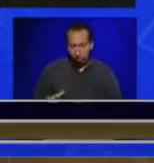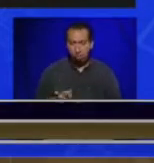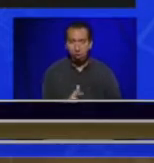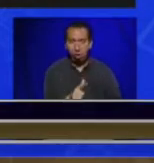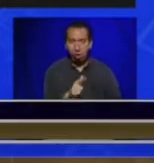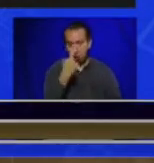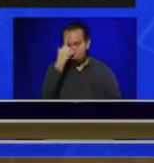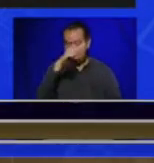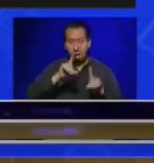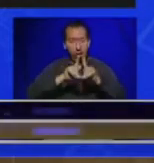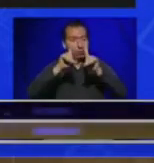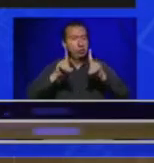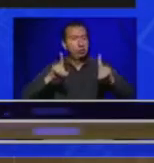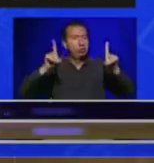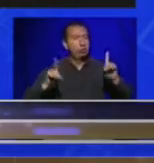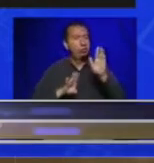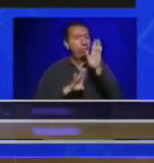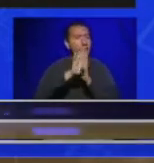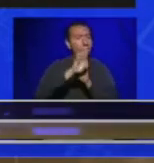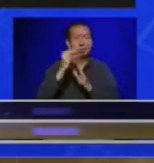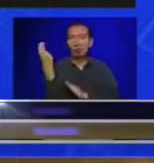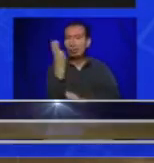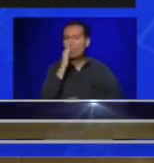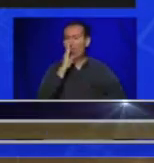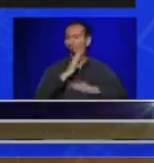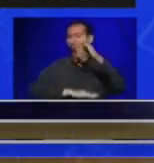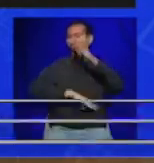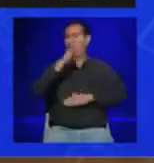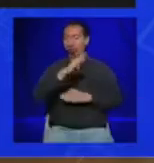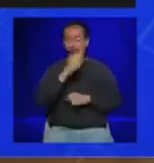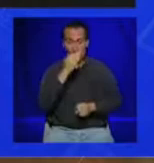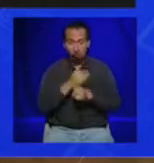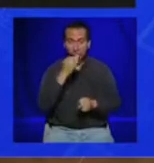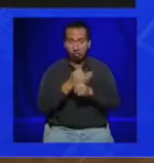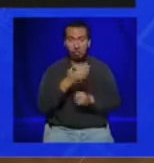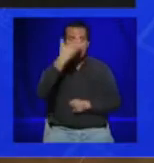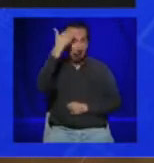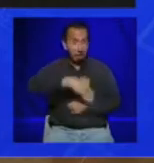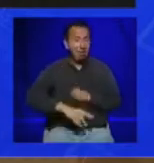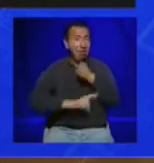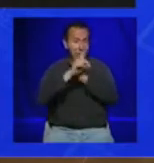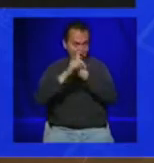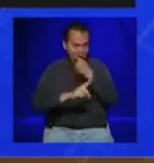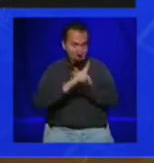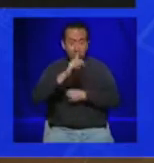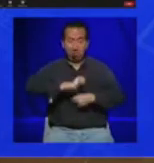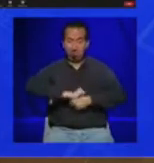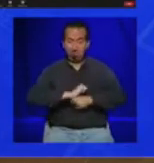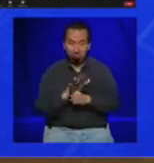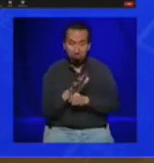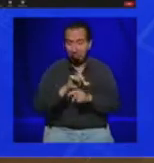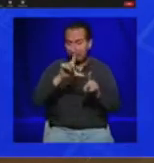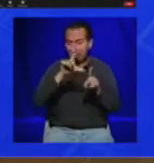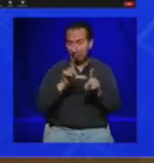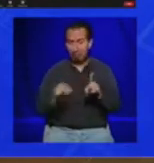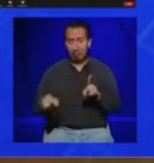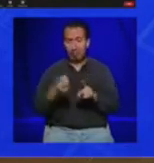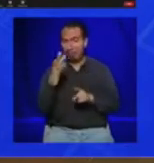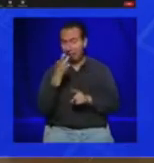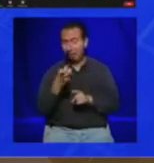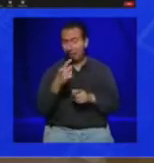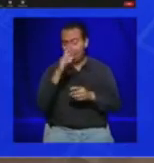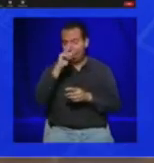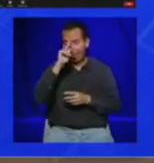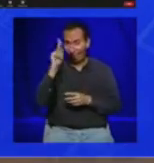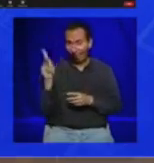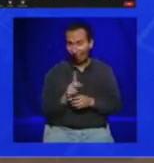carril del desarrollo. Requerimos superar esta recesión económica que está llegando a nuestro país. Requerimos